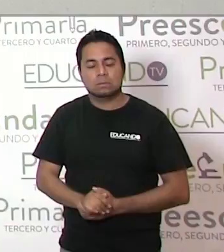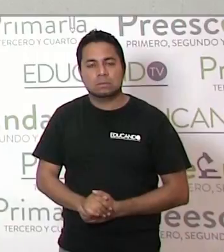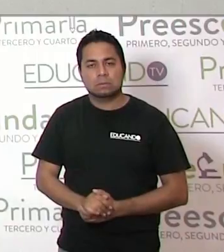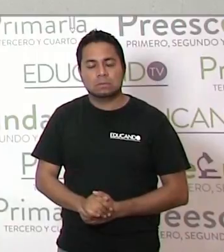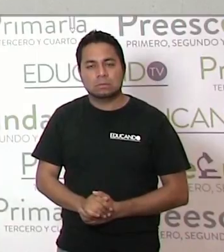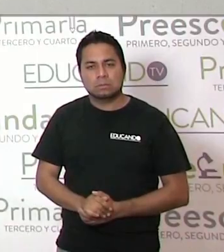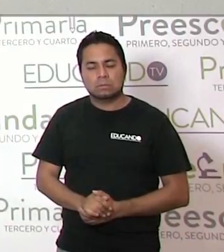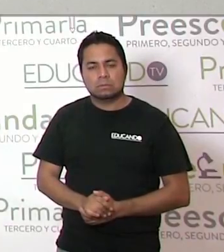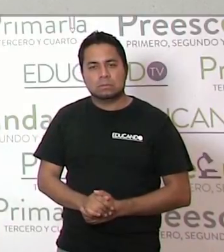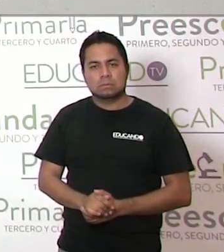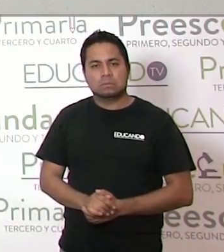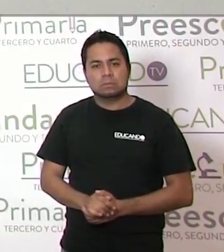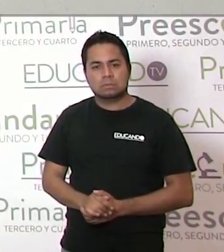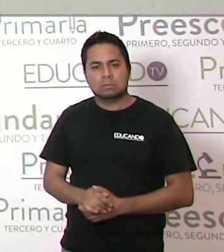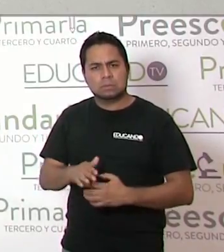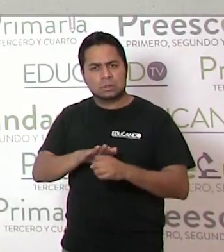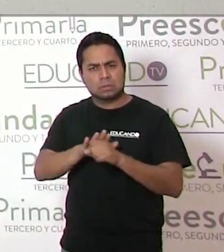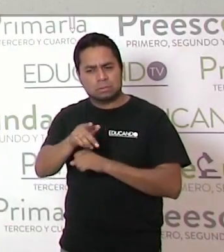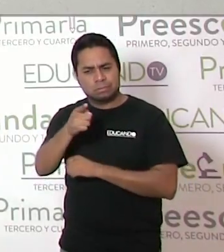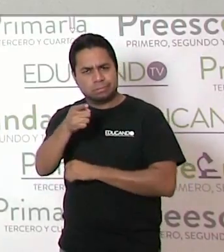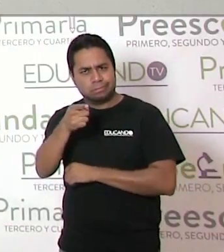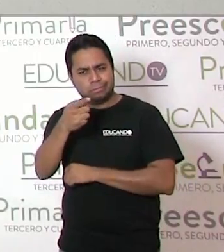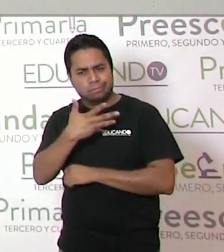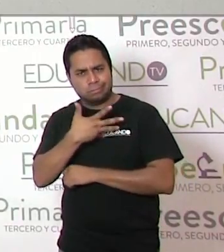¿Y cuál es la generatriz?